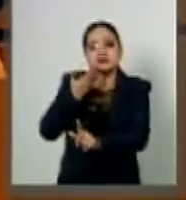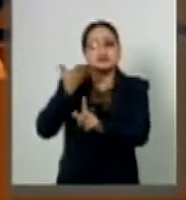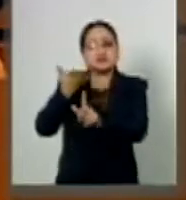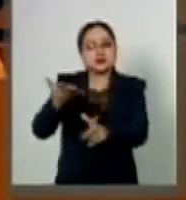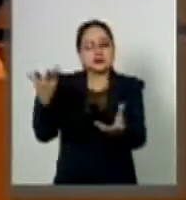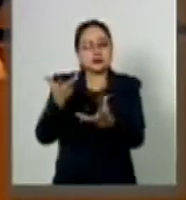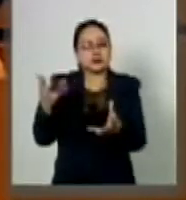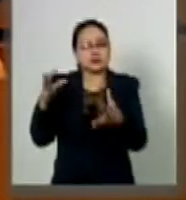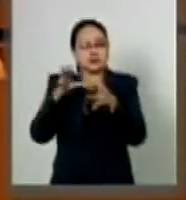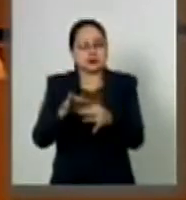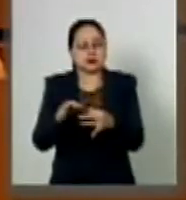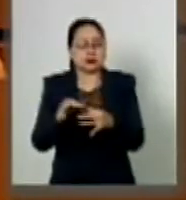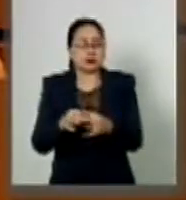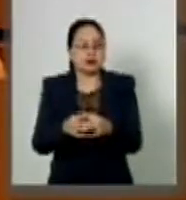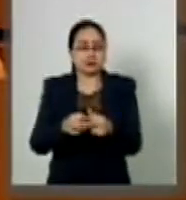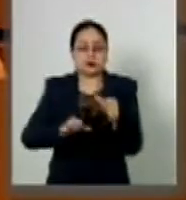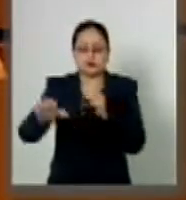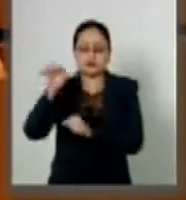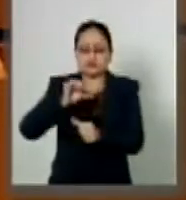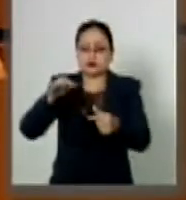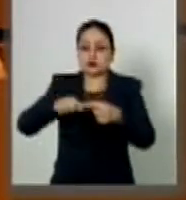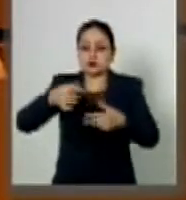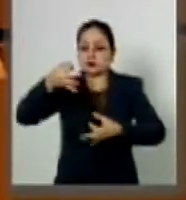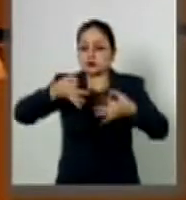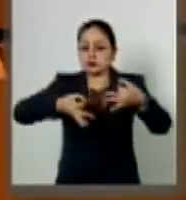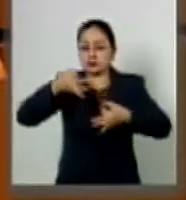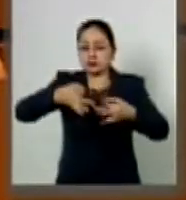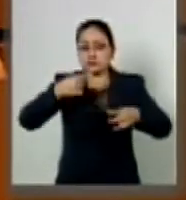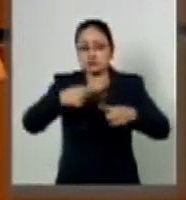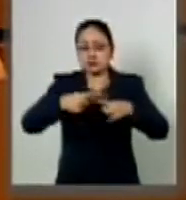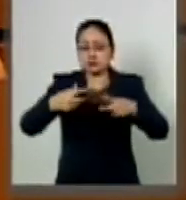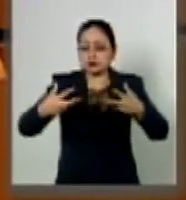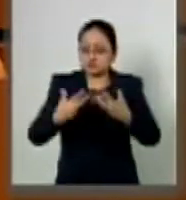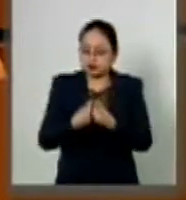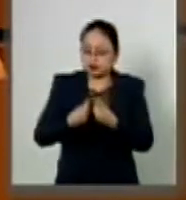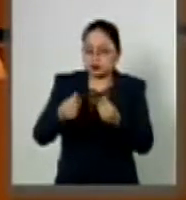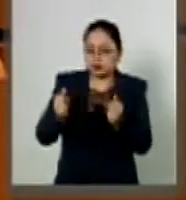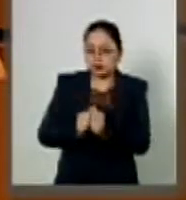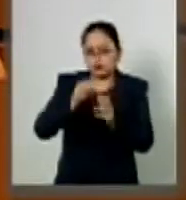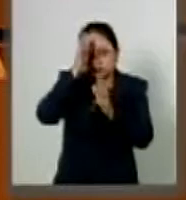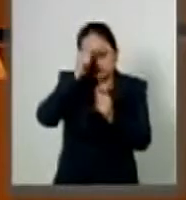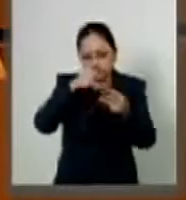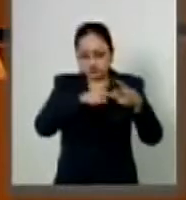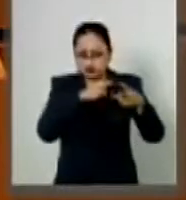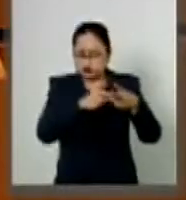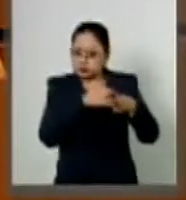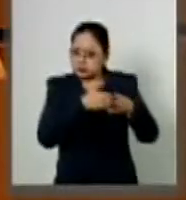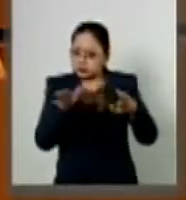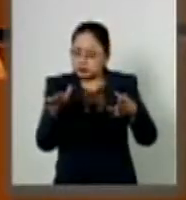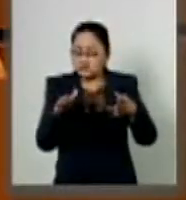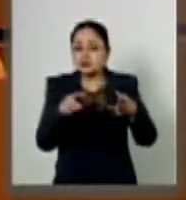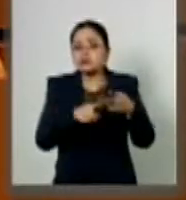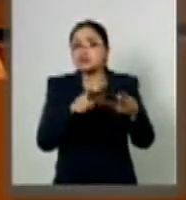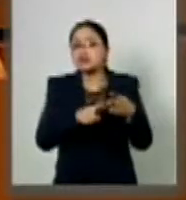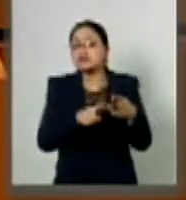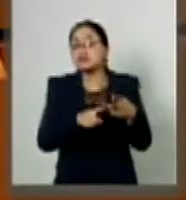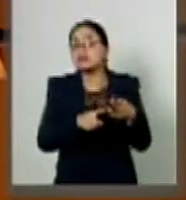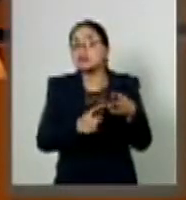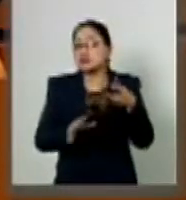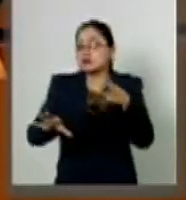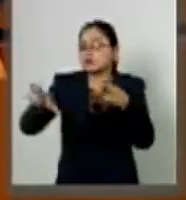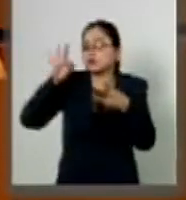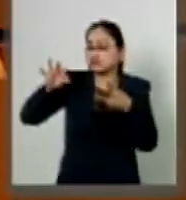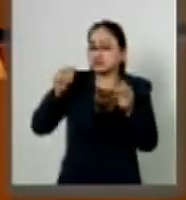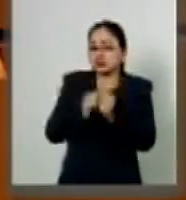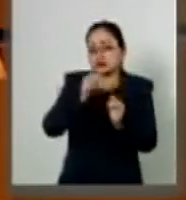era sustituir al magistrado que fue nombrado por consenso y destituido, nombrar un magistrado